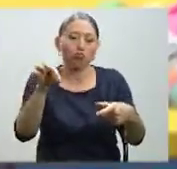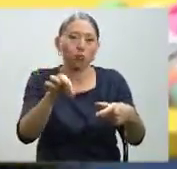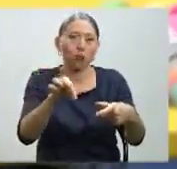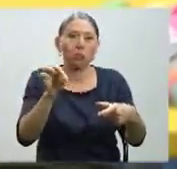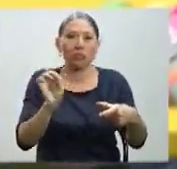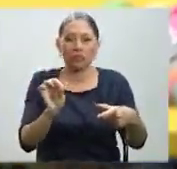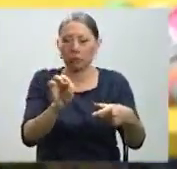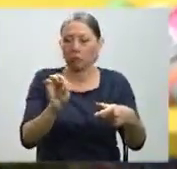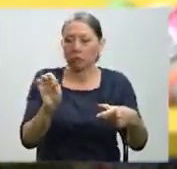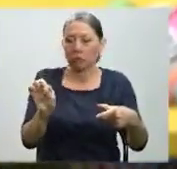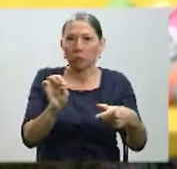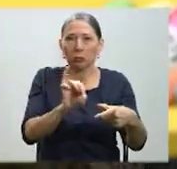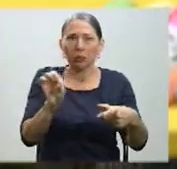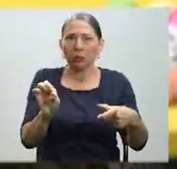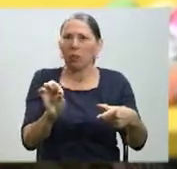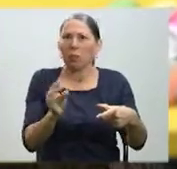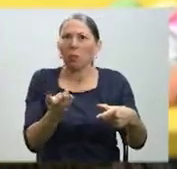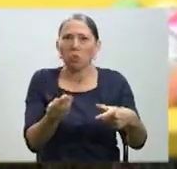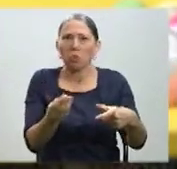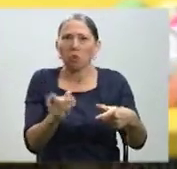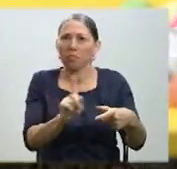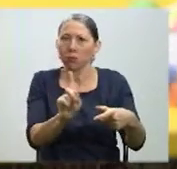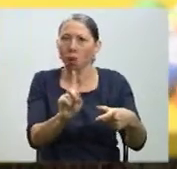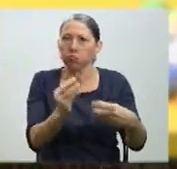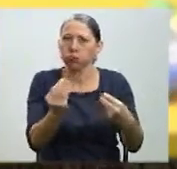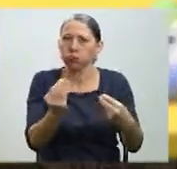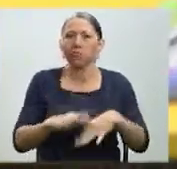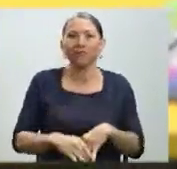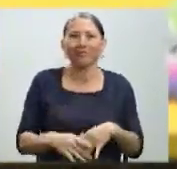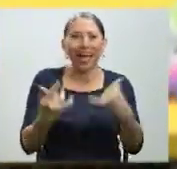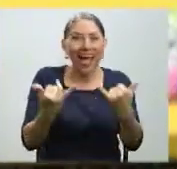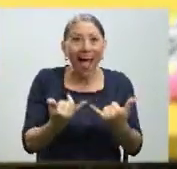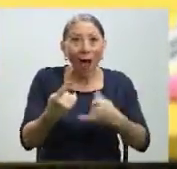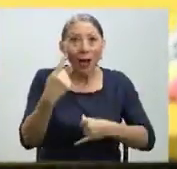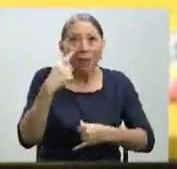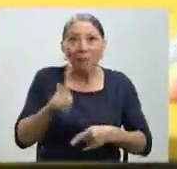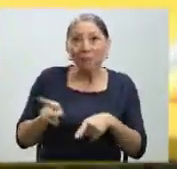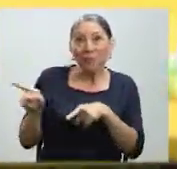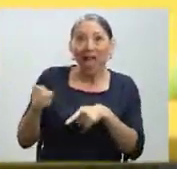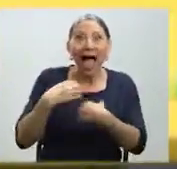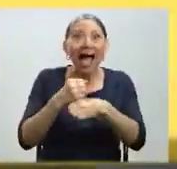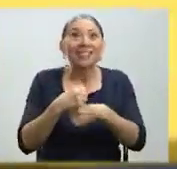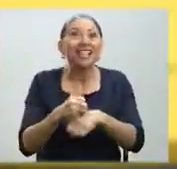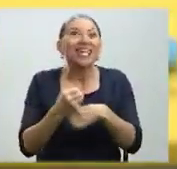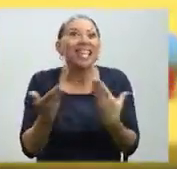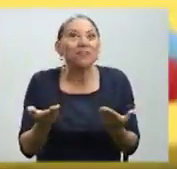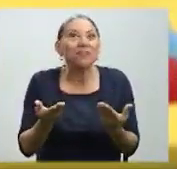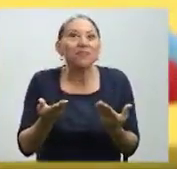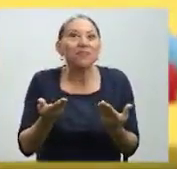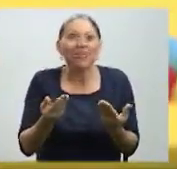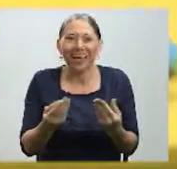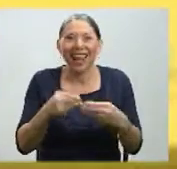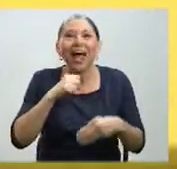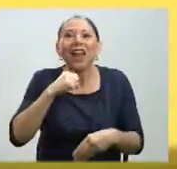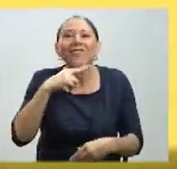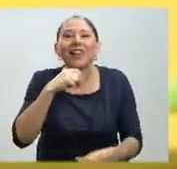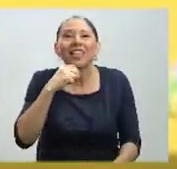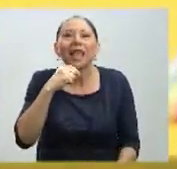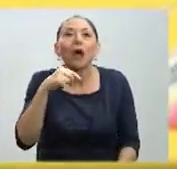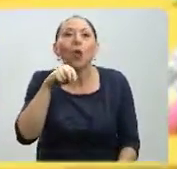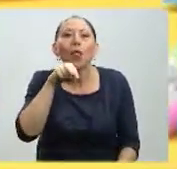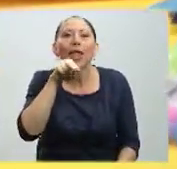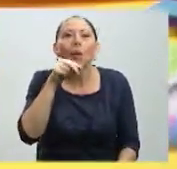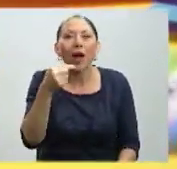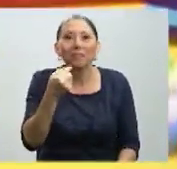Palitos, exacto, uh-huh. Y vas a poder agarrar la goma perfectamente. Y ya lo que voy a hacerle es una lengua. ¿Querés que la tuya tenga lengua? Bueno. Ok, vamos a usar